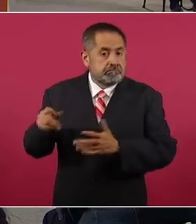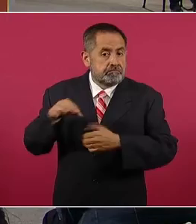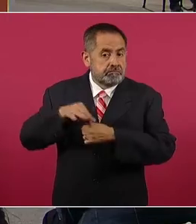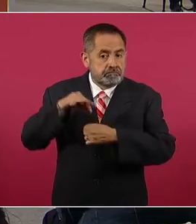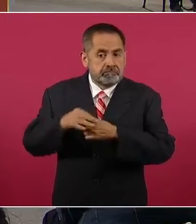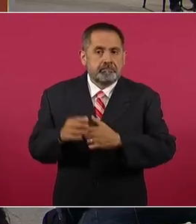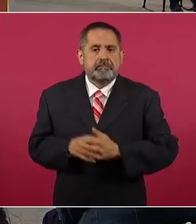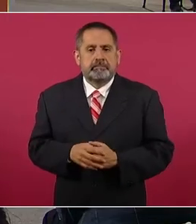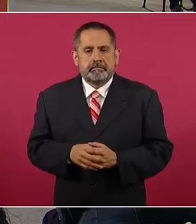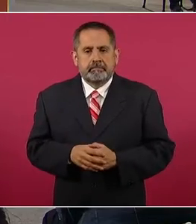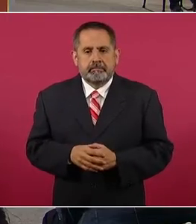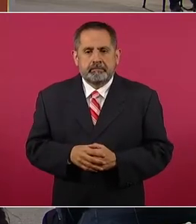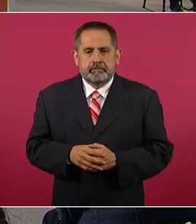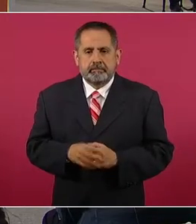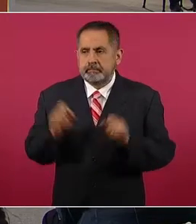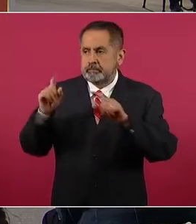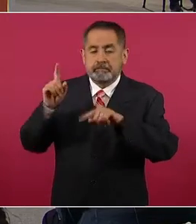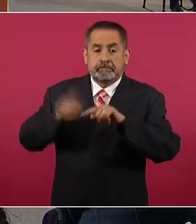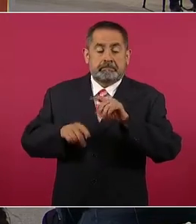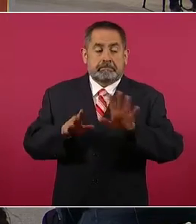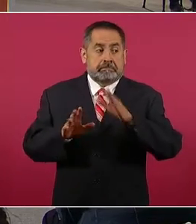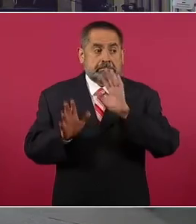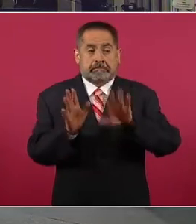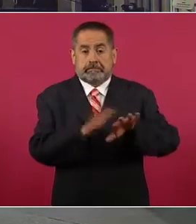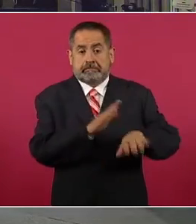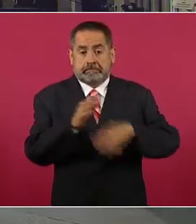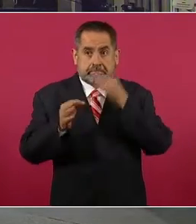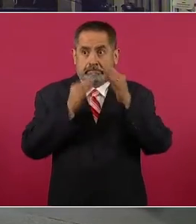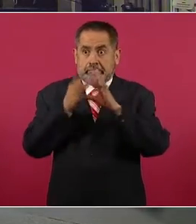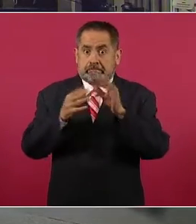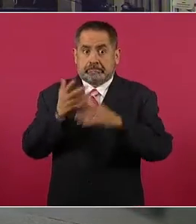Ya hay que quitarlo porque no nos vayan a acusar de que estamos